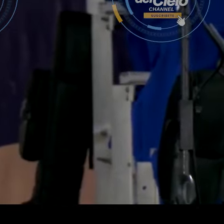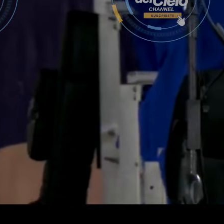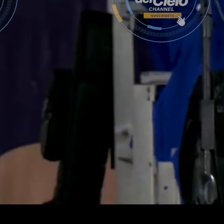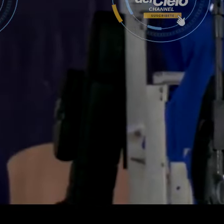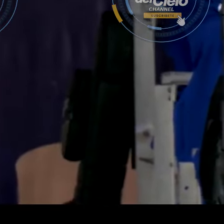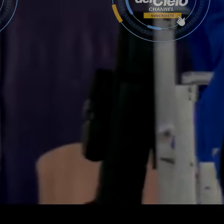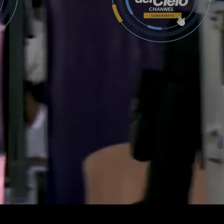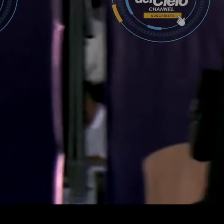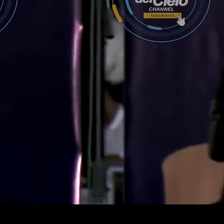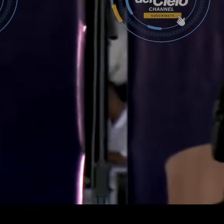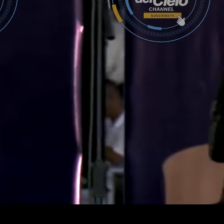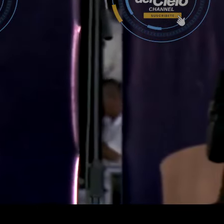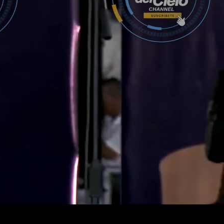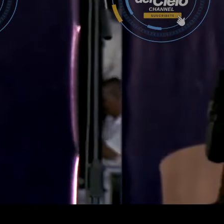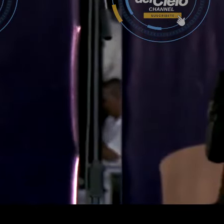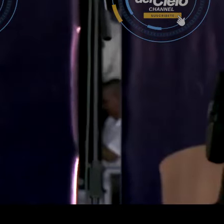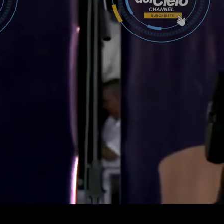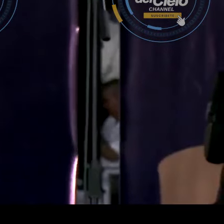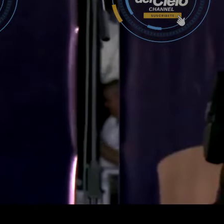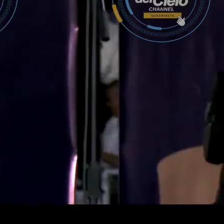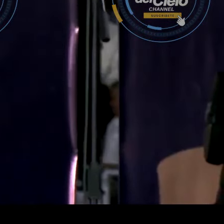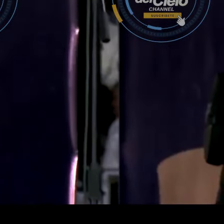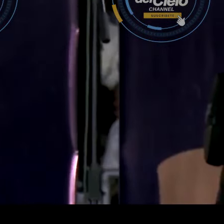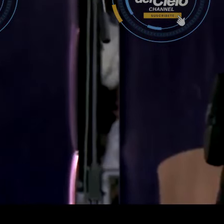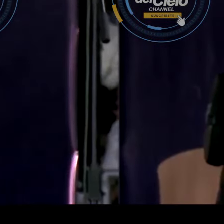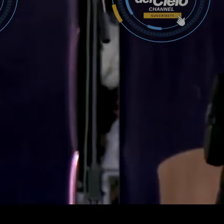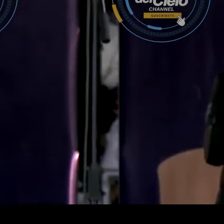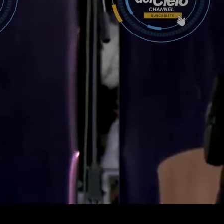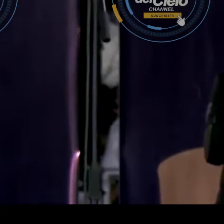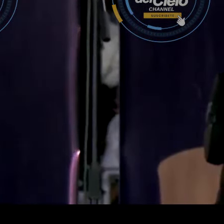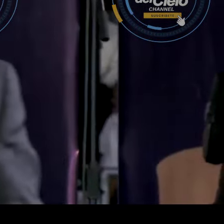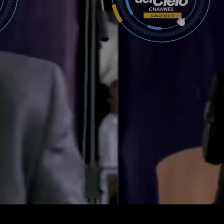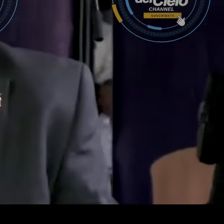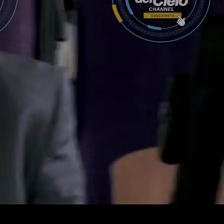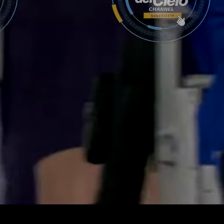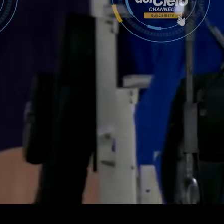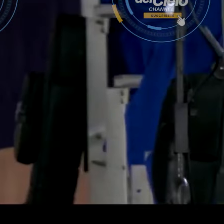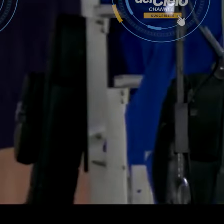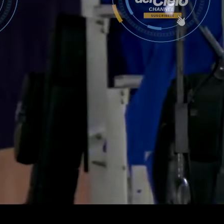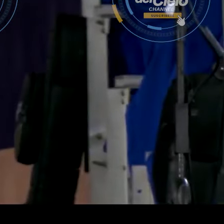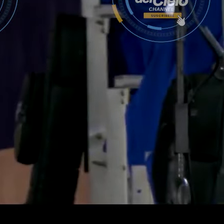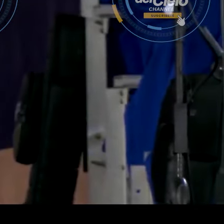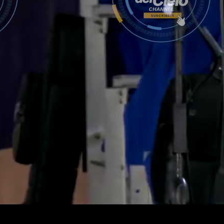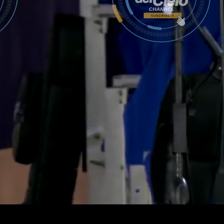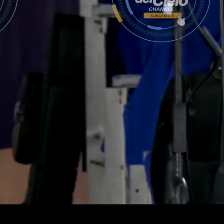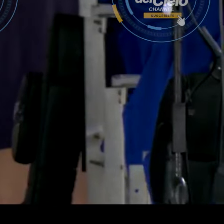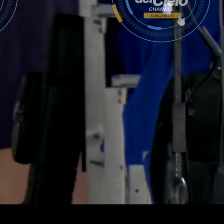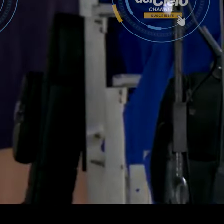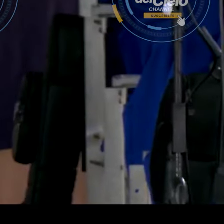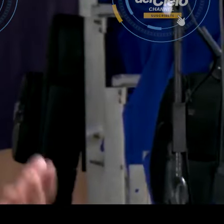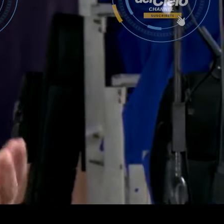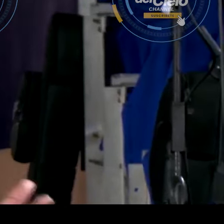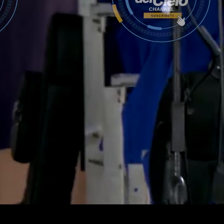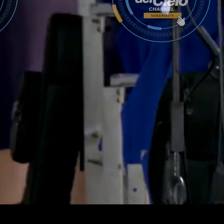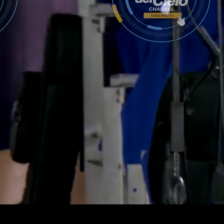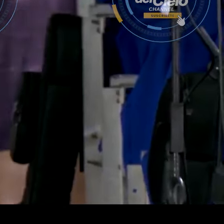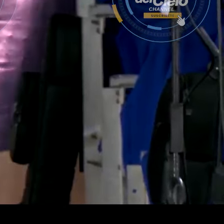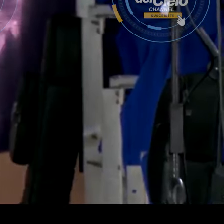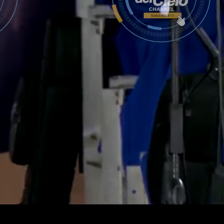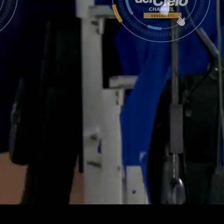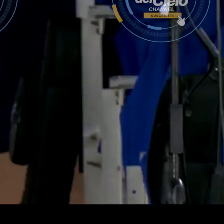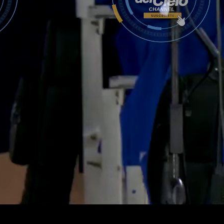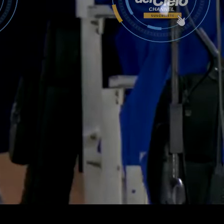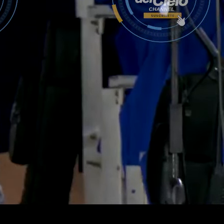corazón. Eso es creer. Así que creer encierra más. Gloria a Dios. El